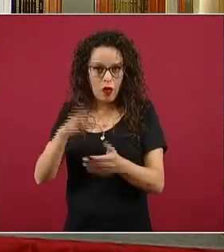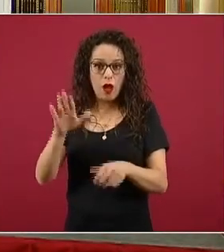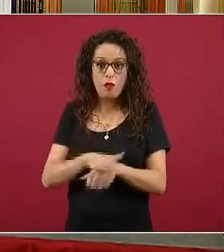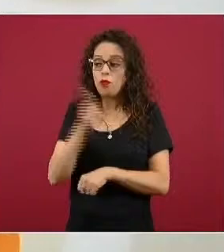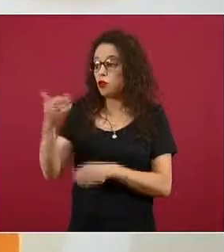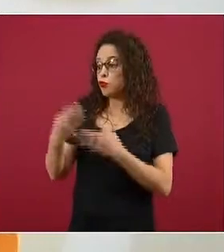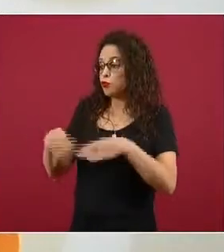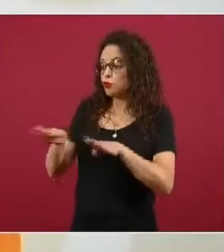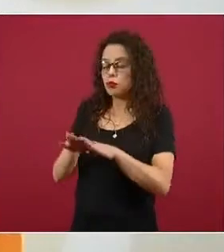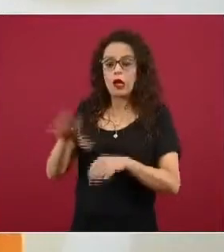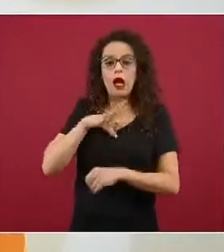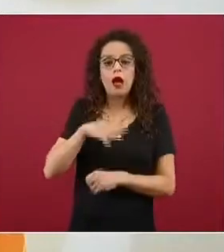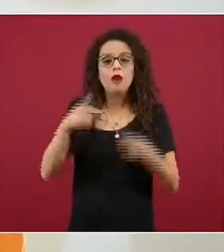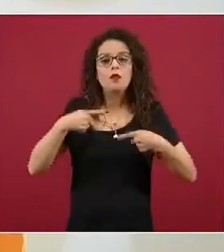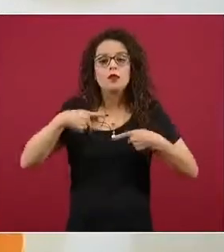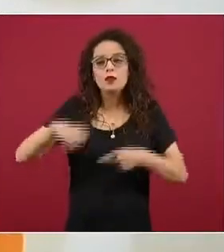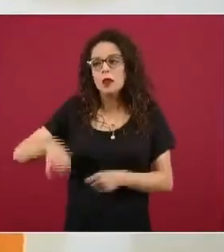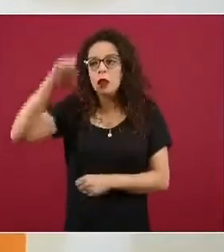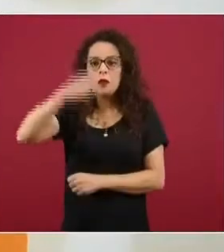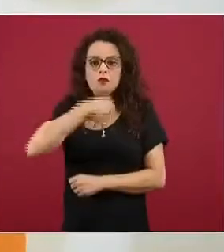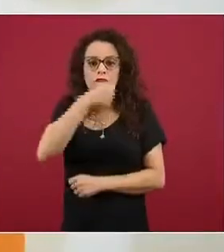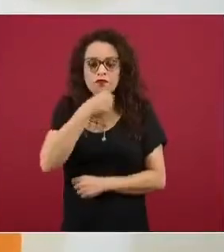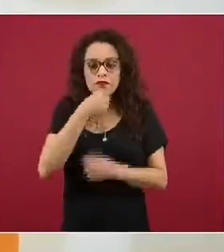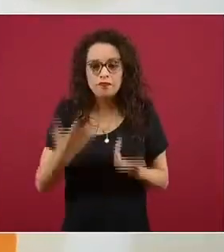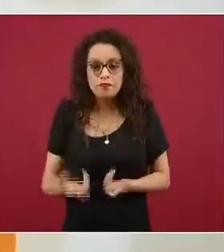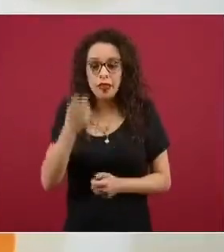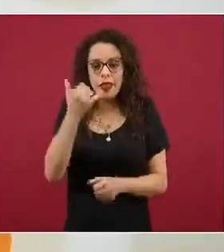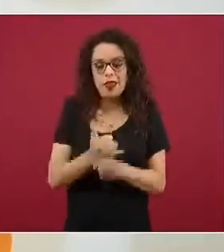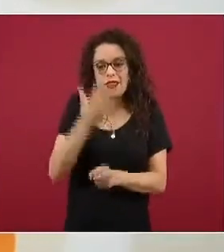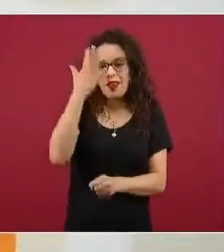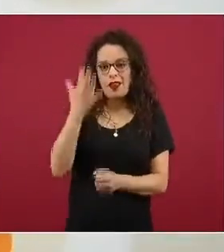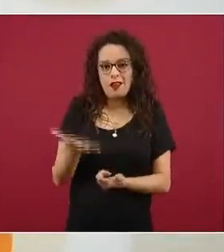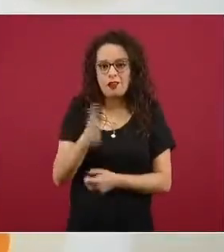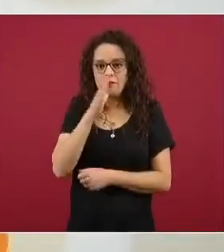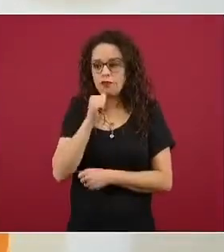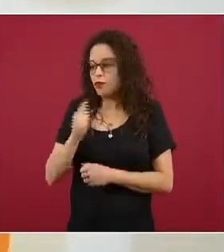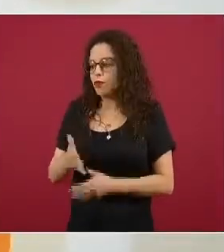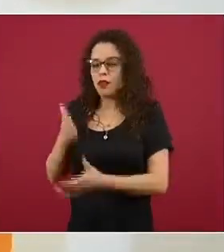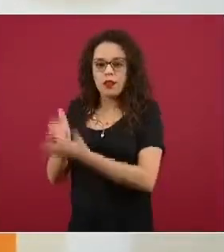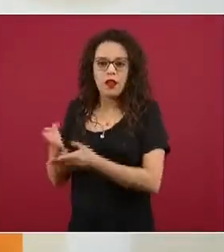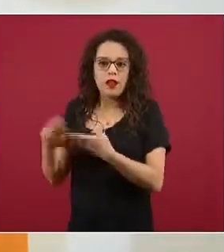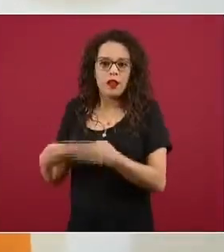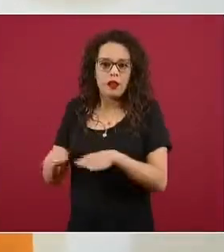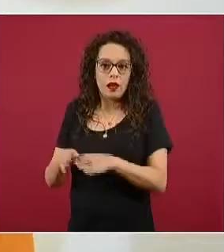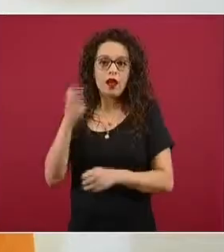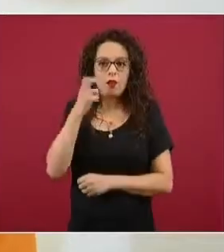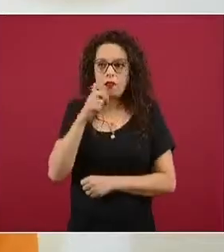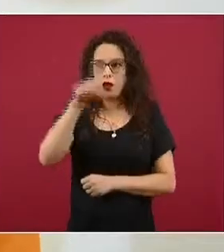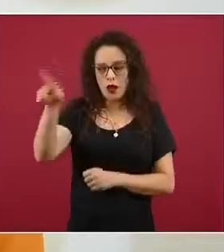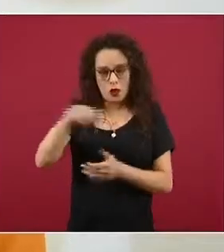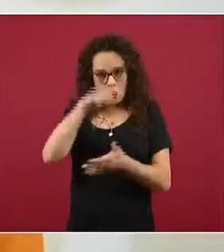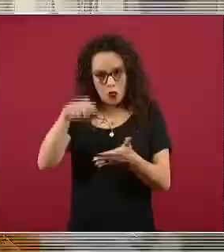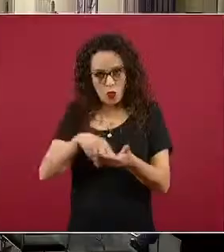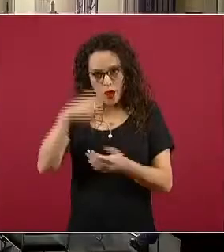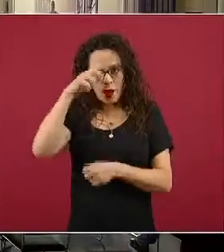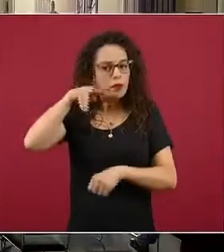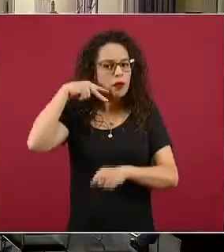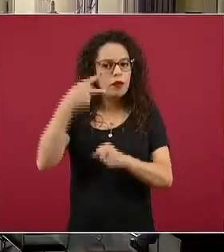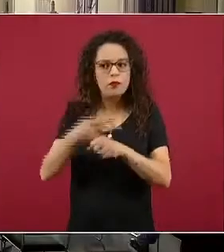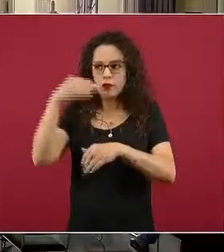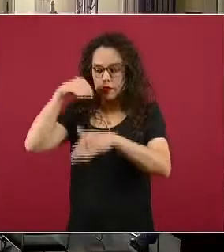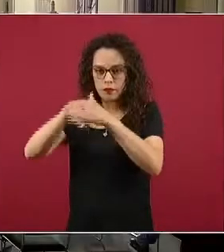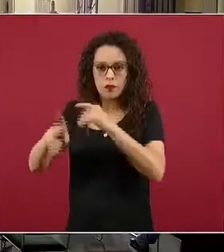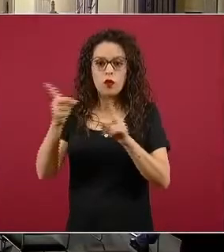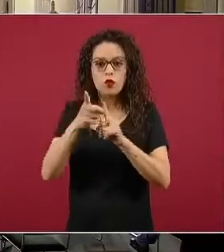riesgo le impiden ese resguardo. Entonces están estos centros de aislamiento voluntario de Marina